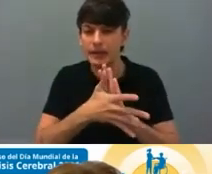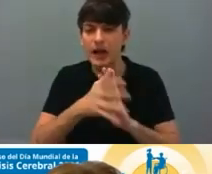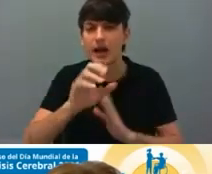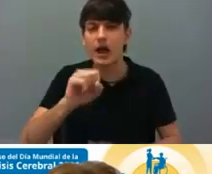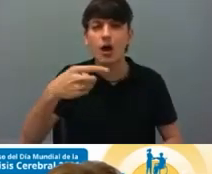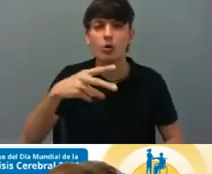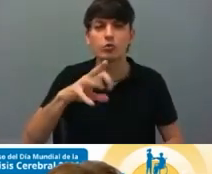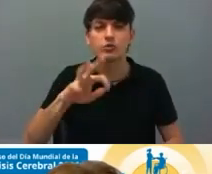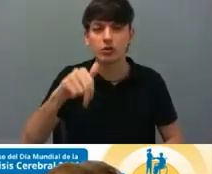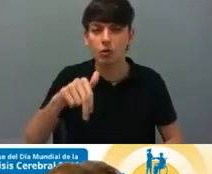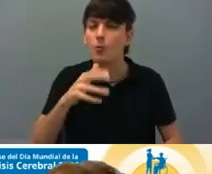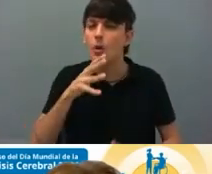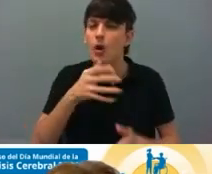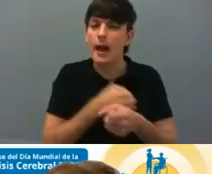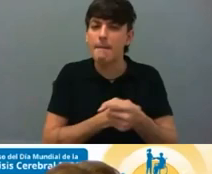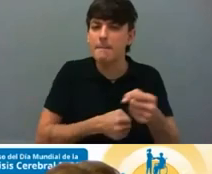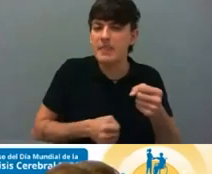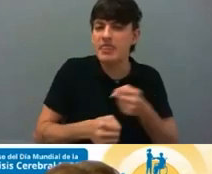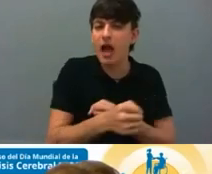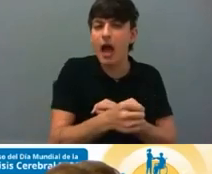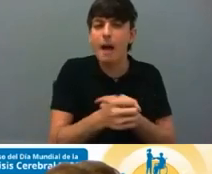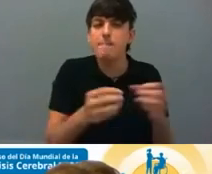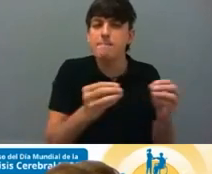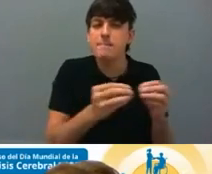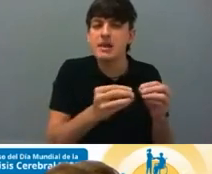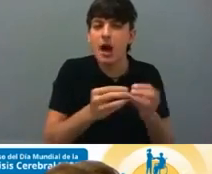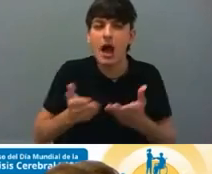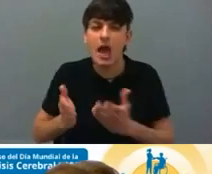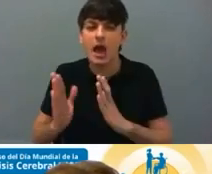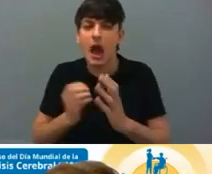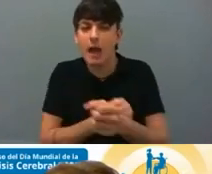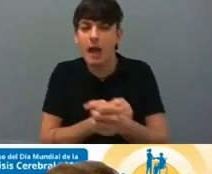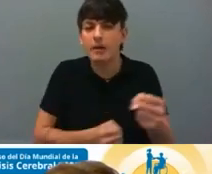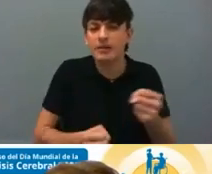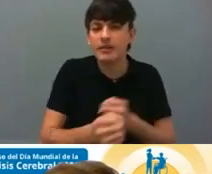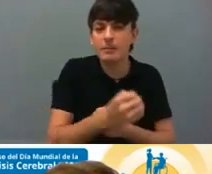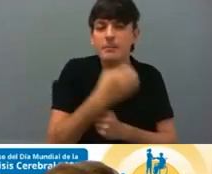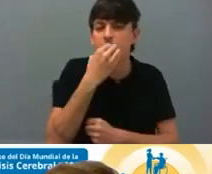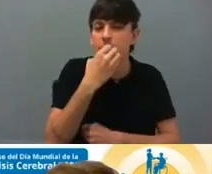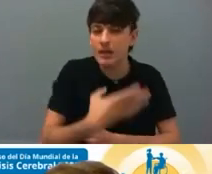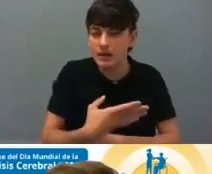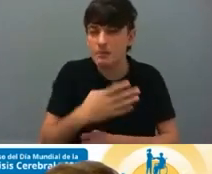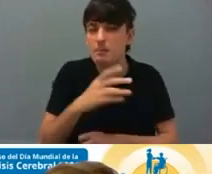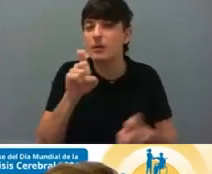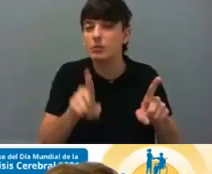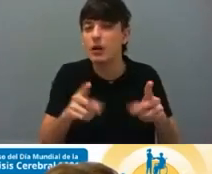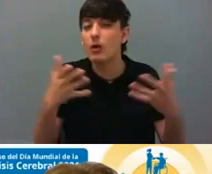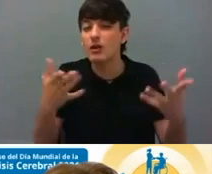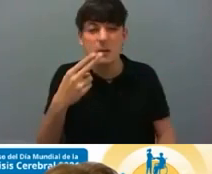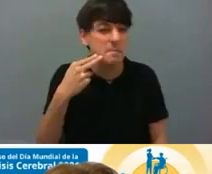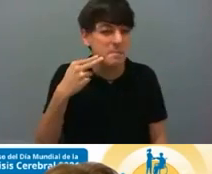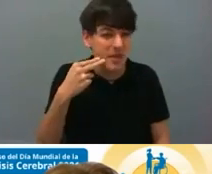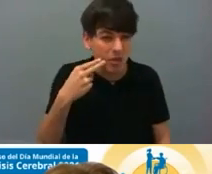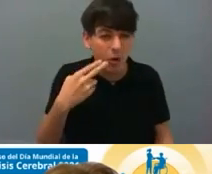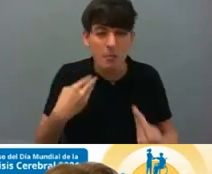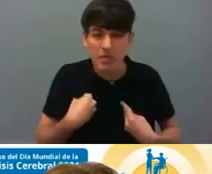sus primas con su hija. Mi pregunta es la siguiente. ¿Tienes miedo de que la propia evolución de la vida cambie la